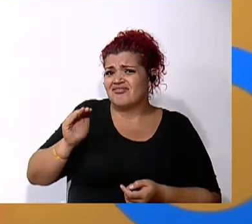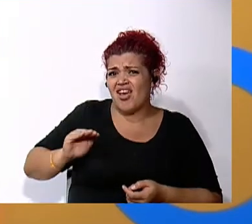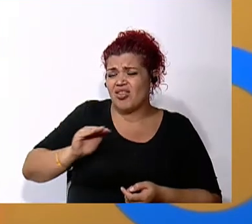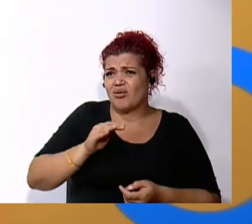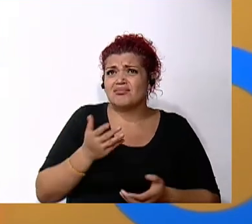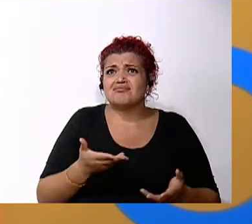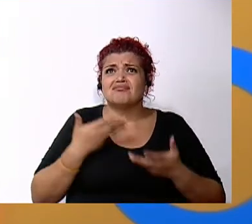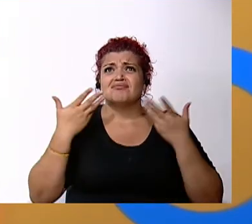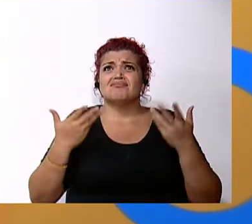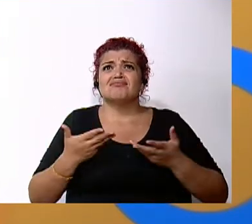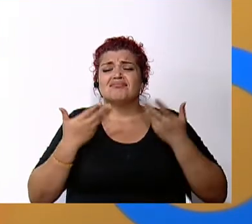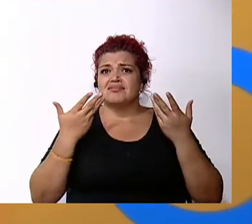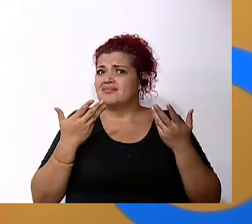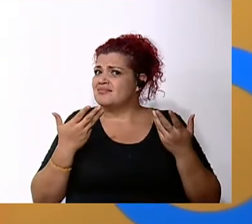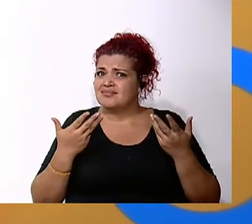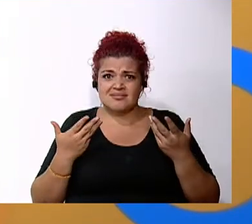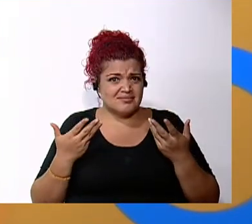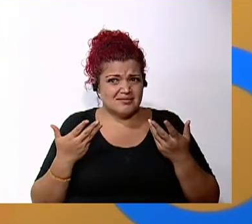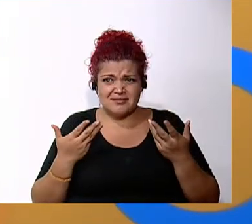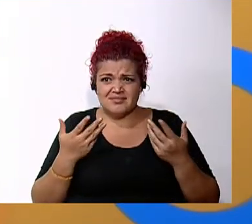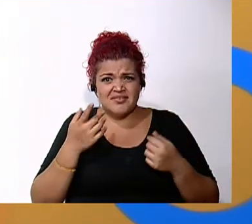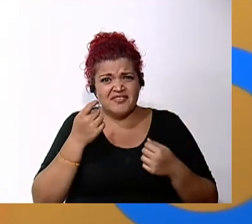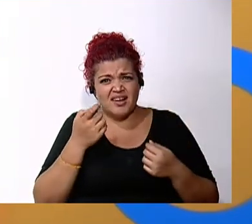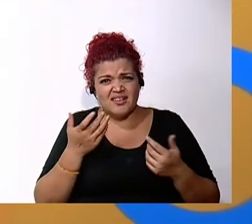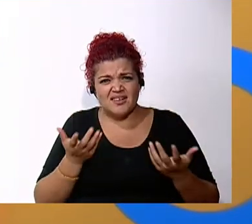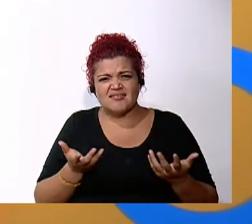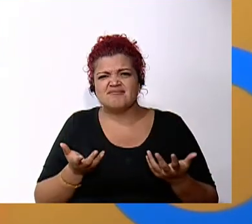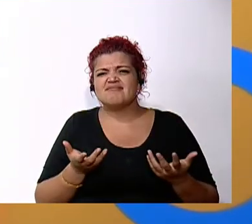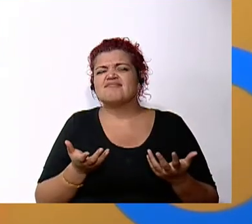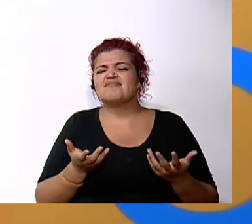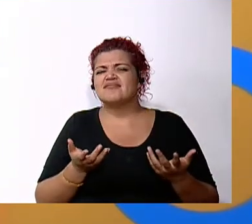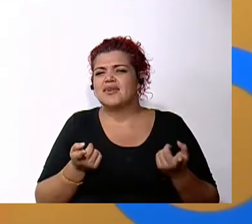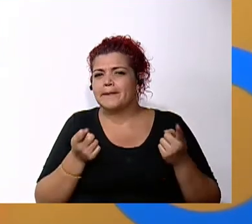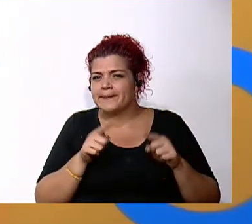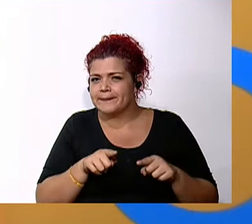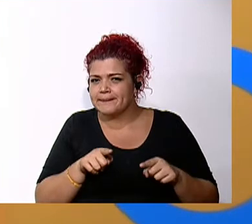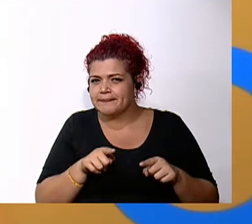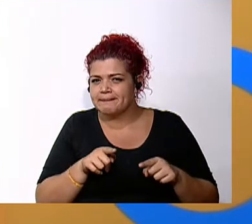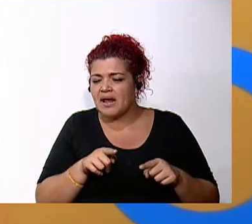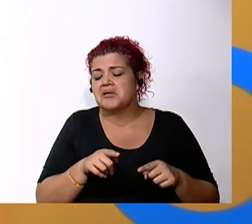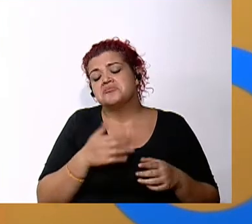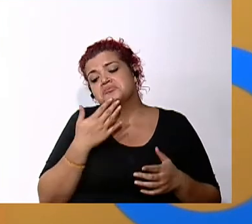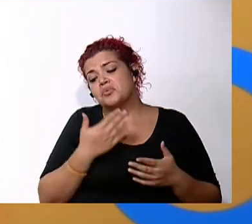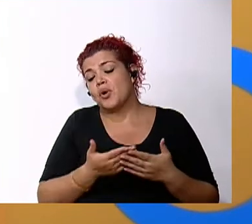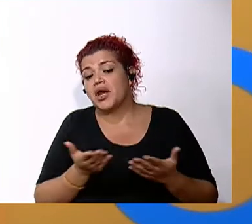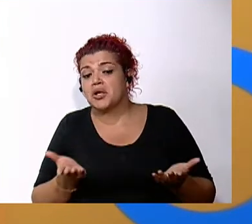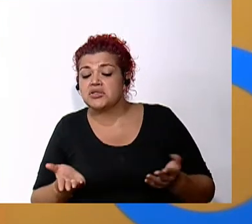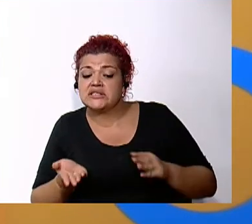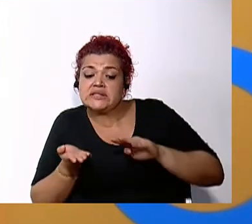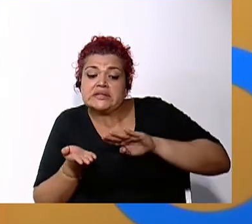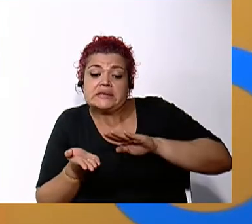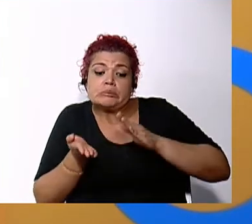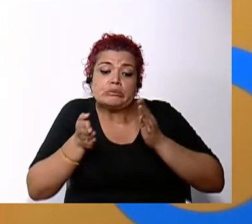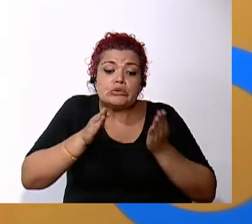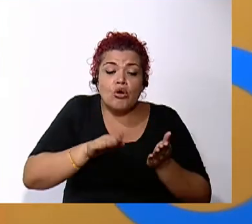este recipiente? ¿Qué creen ustedes? También dijo, bueno, murió el